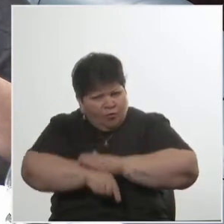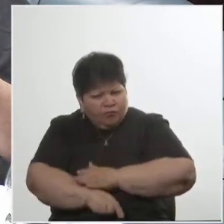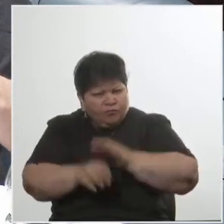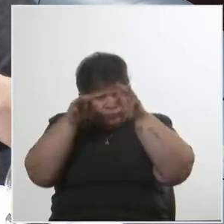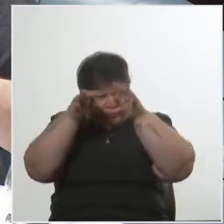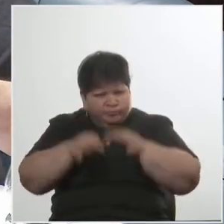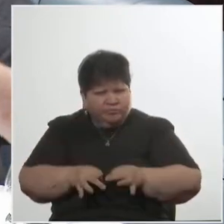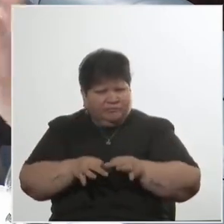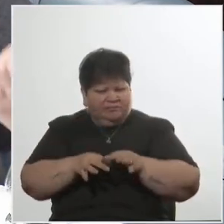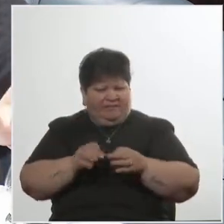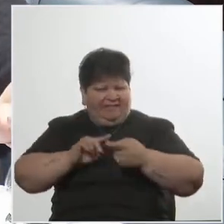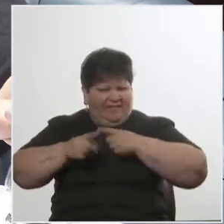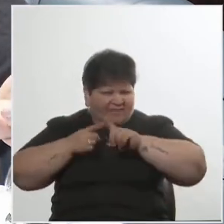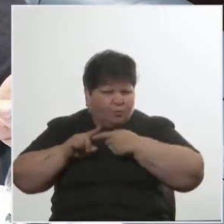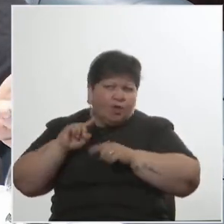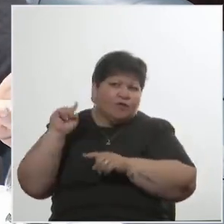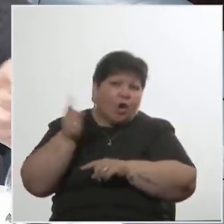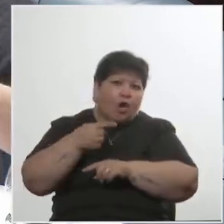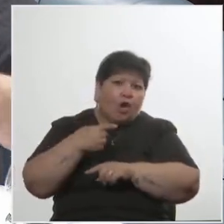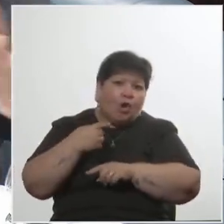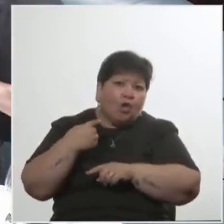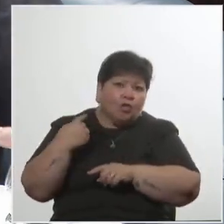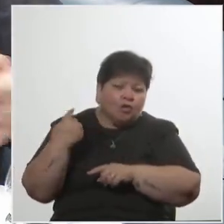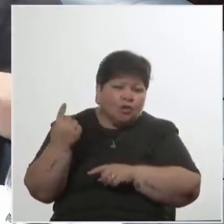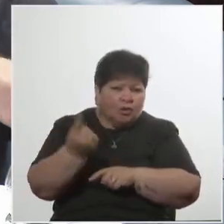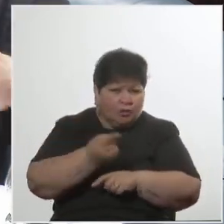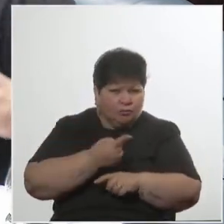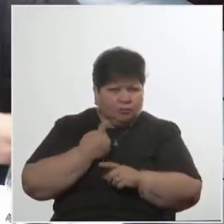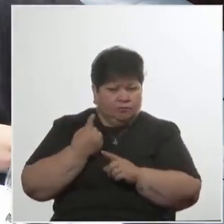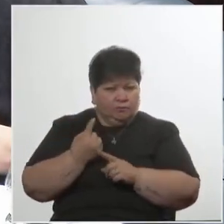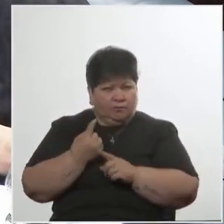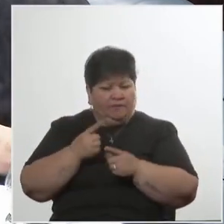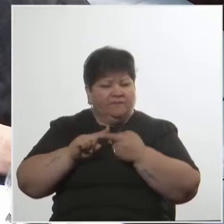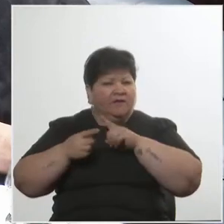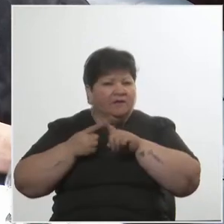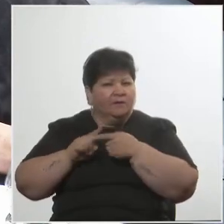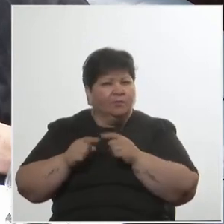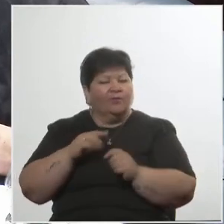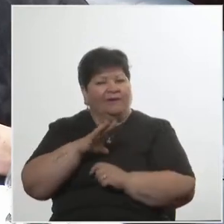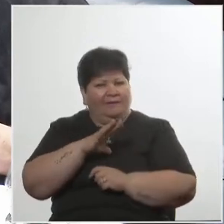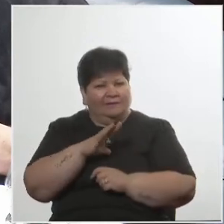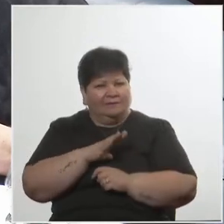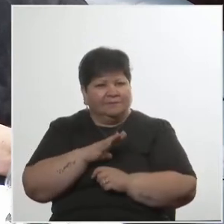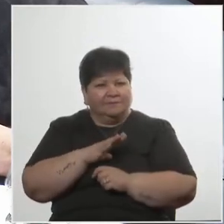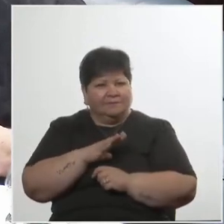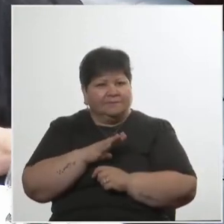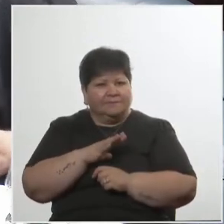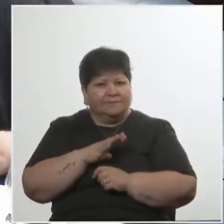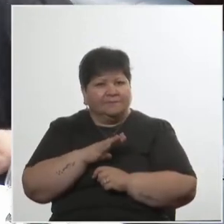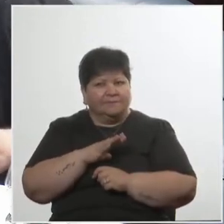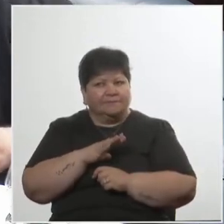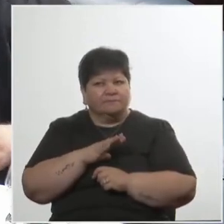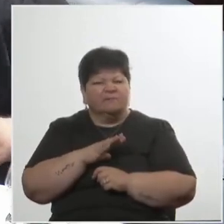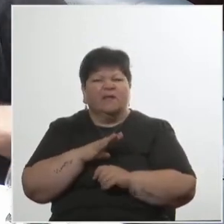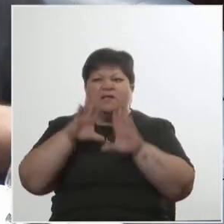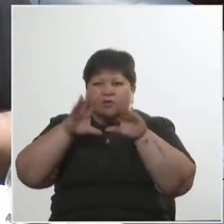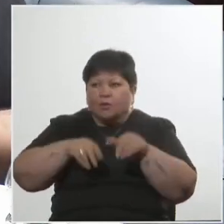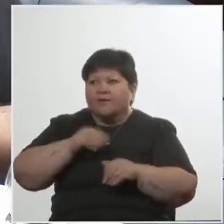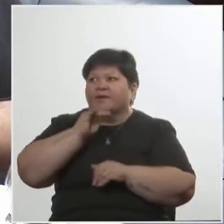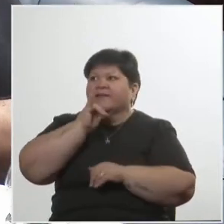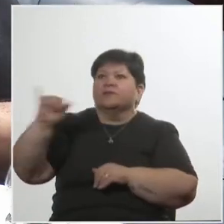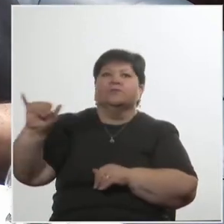acerca de los vínculos todos todos que existieron y de todas las denuncias